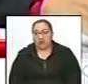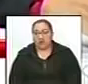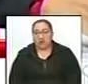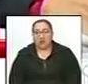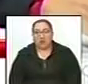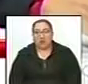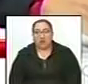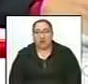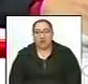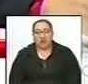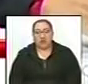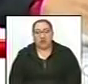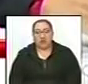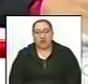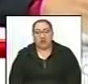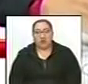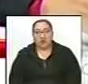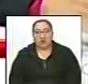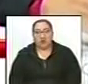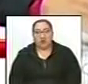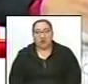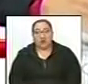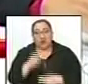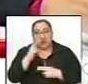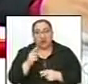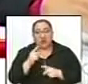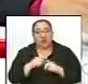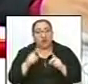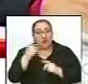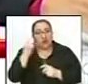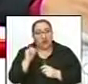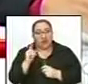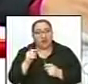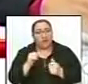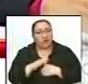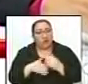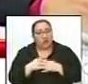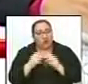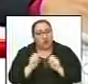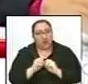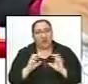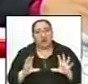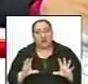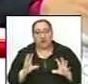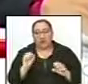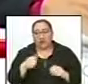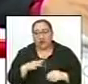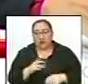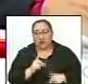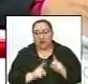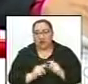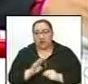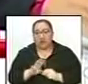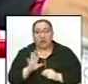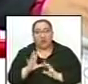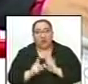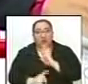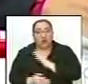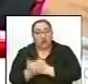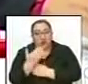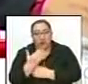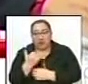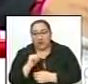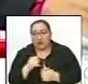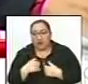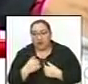respetar y tolerar ideas diferentes. Y los hemos escuchado, presidente, con absoluta claridad. Siendo las 11:45 de la